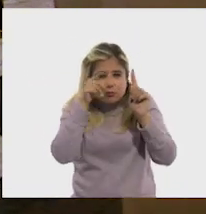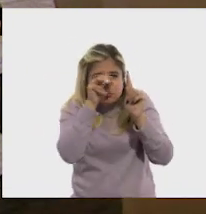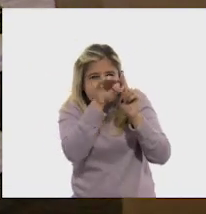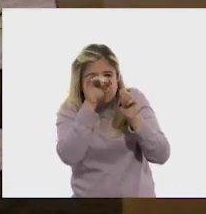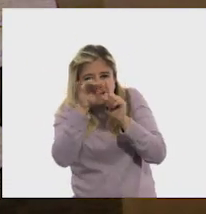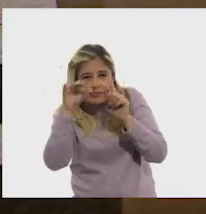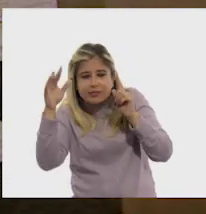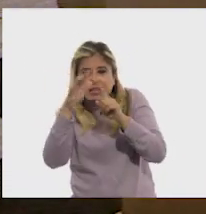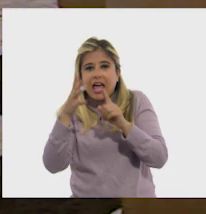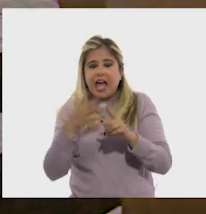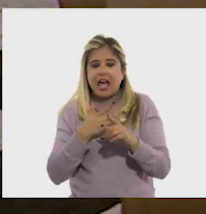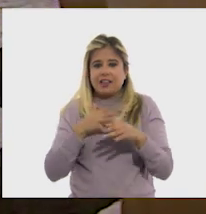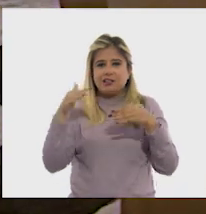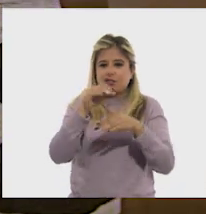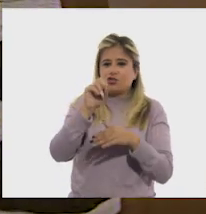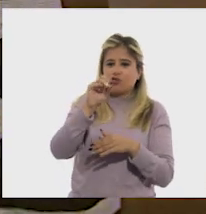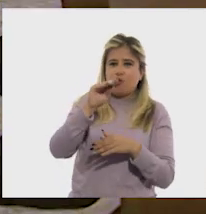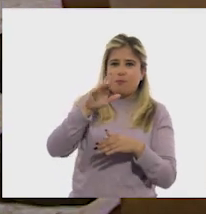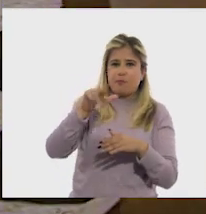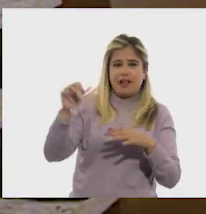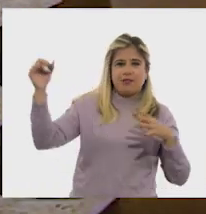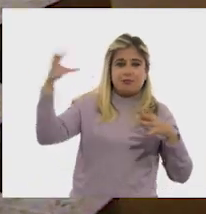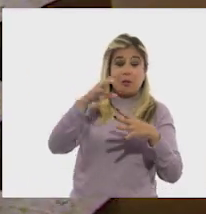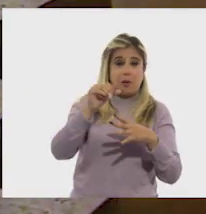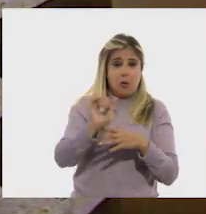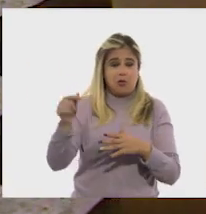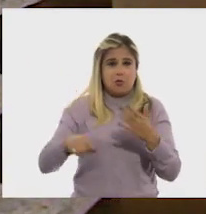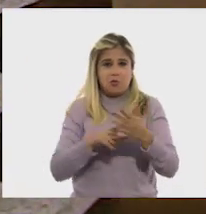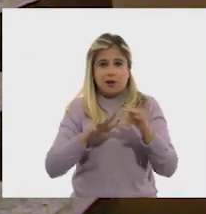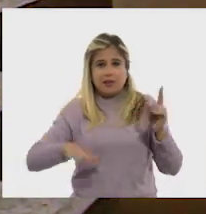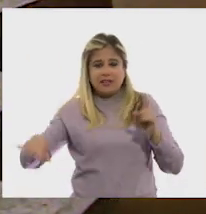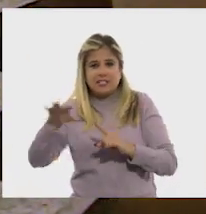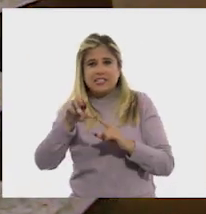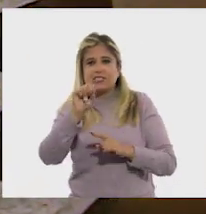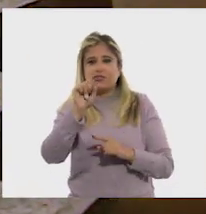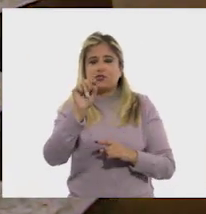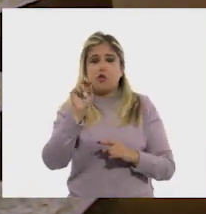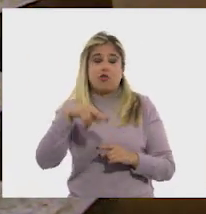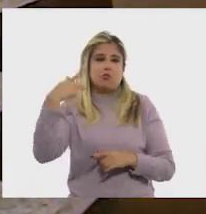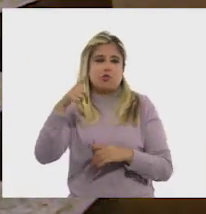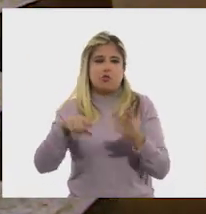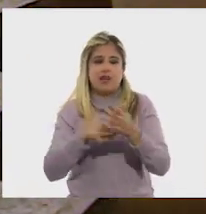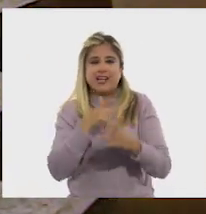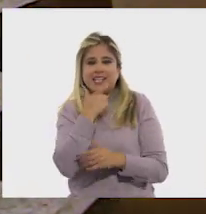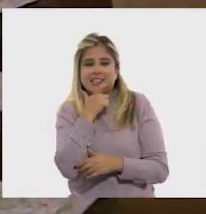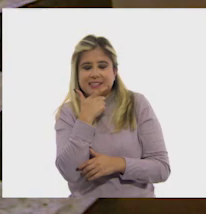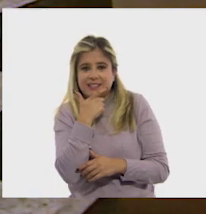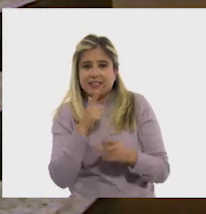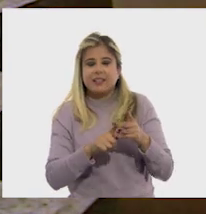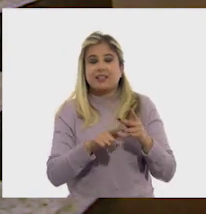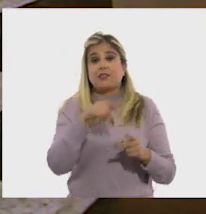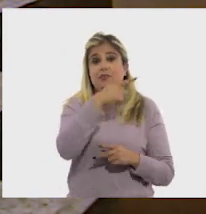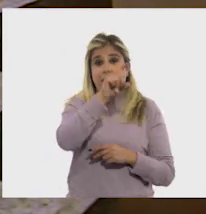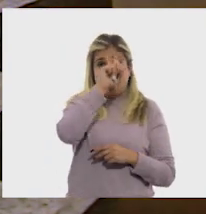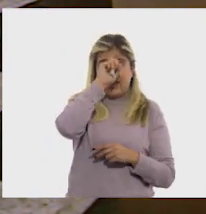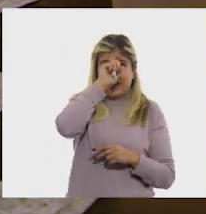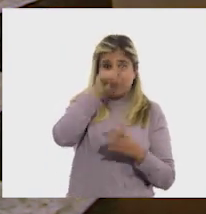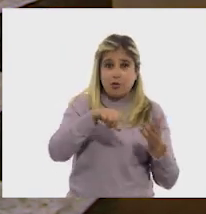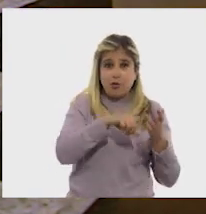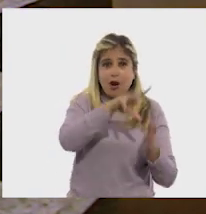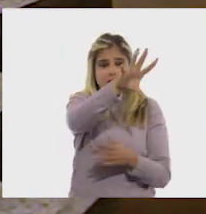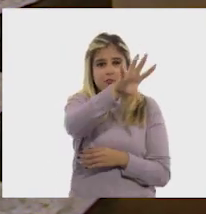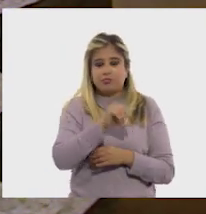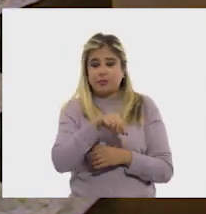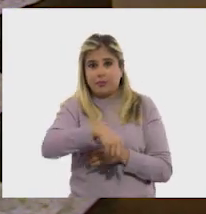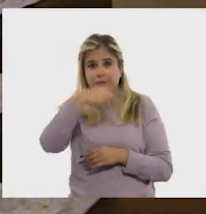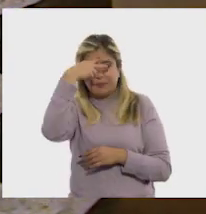sombra. Algo similar ocurre en otros lugares como Stonehenge en Inglaterra, Abu Simbel en Egipto y por